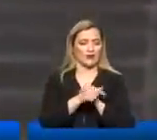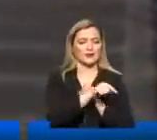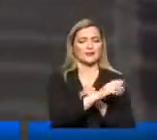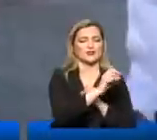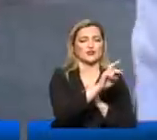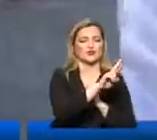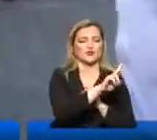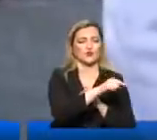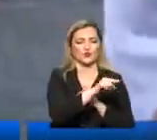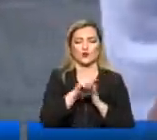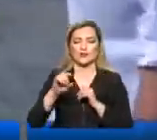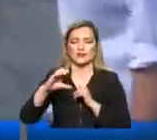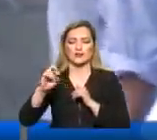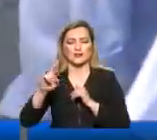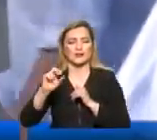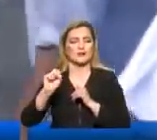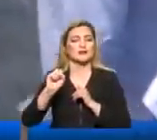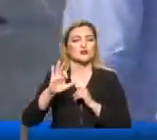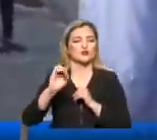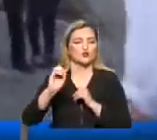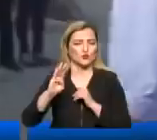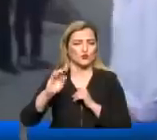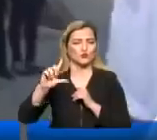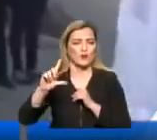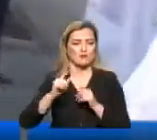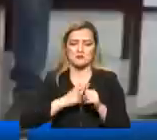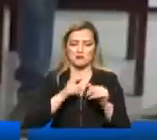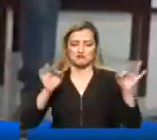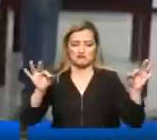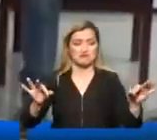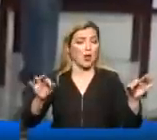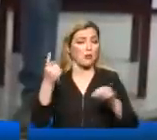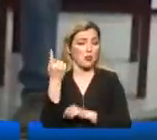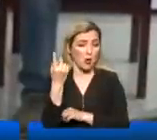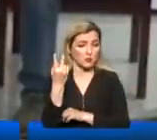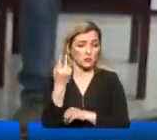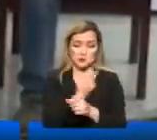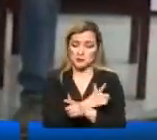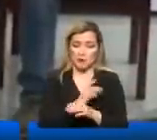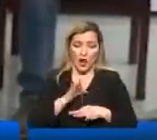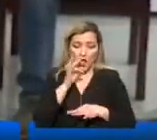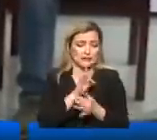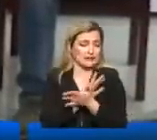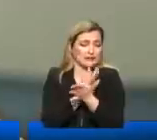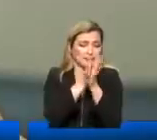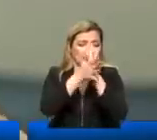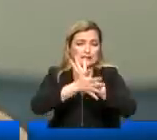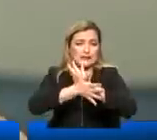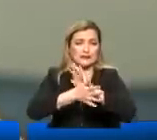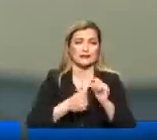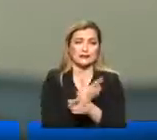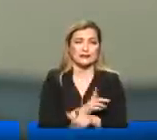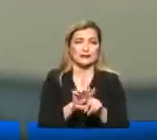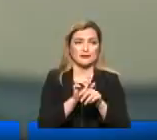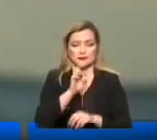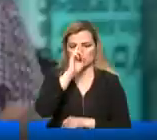San Cristóbal son los 2 primeros cantones de Ecuador en ser declarados oficialmente libres de COVID-19. El